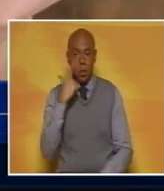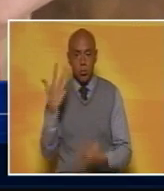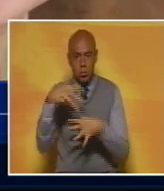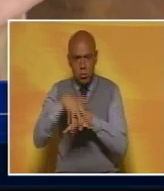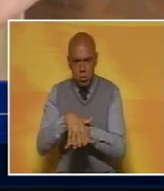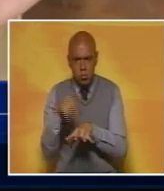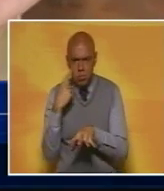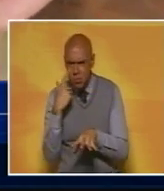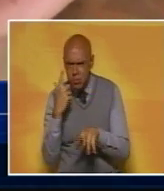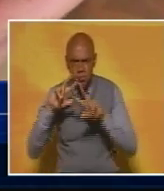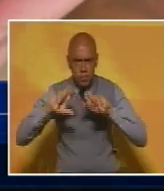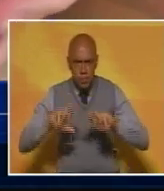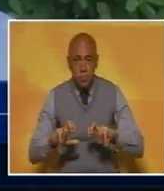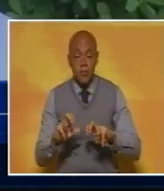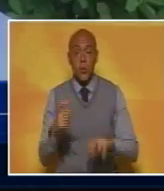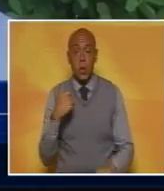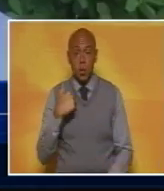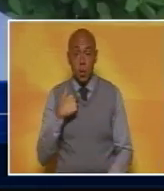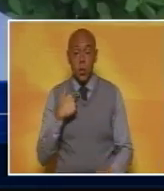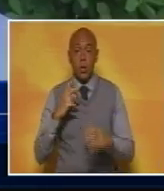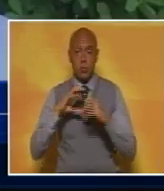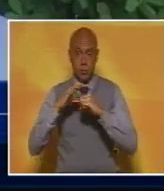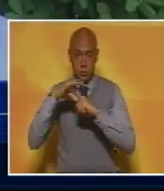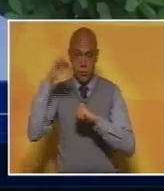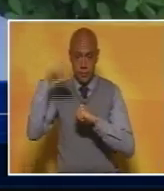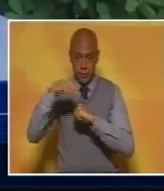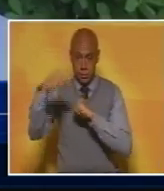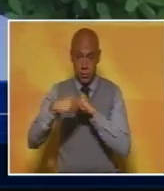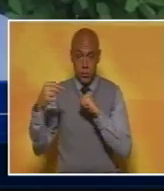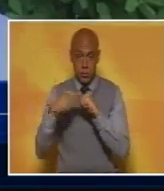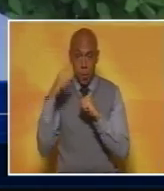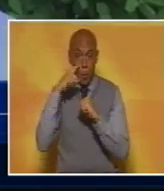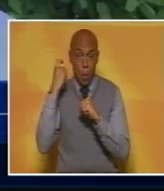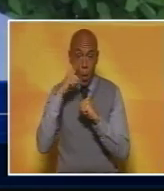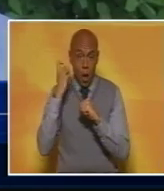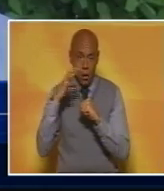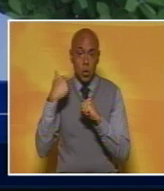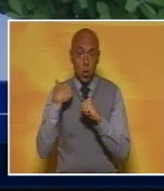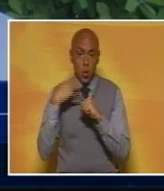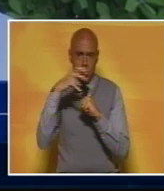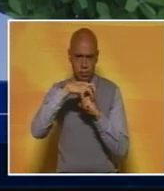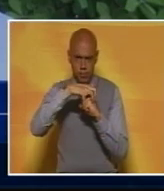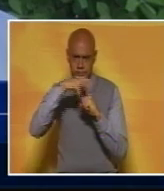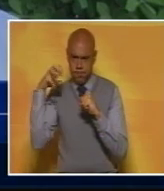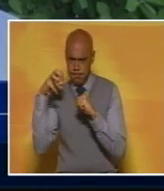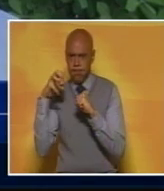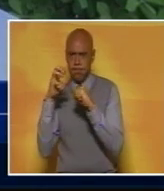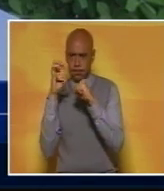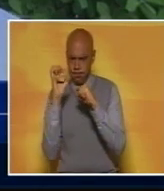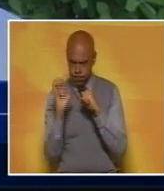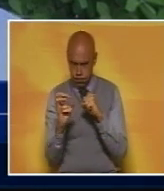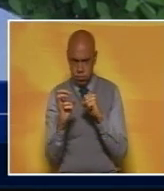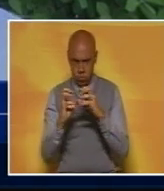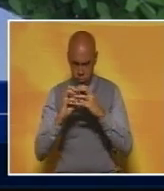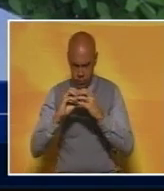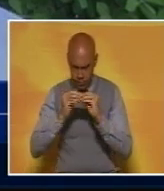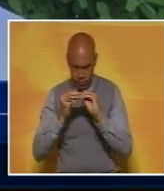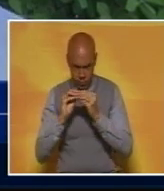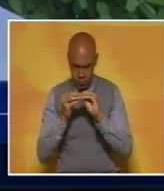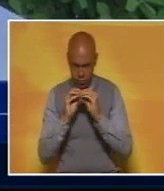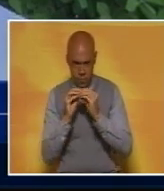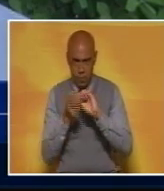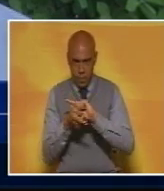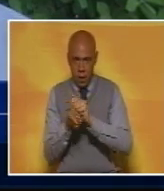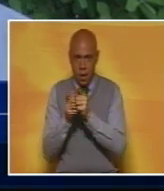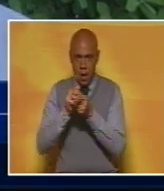ayudar. Tomamos a los erizos de mar en pastoreo excesivo, los arrancamos, los criamos y los convertimos en productos de mariscos